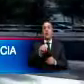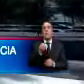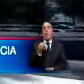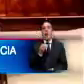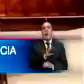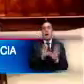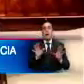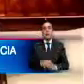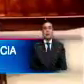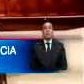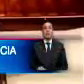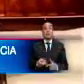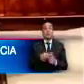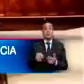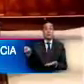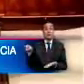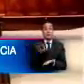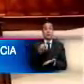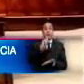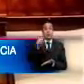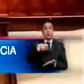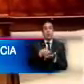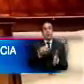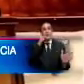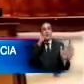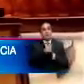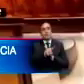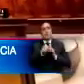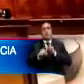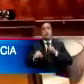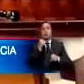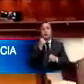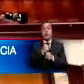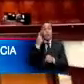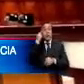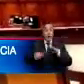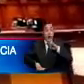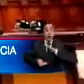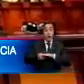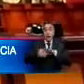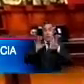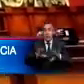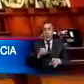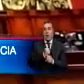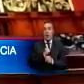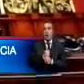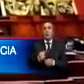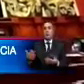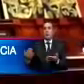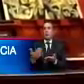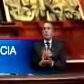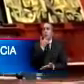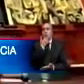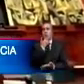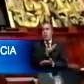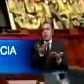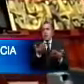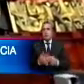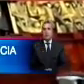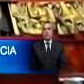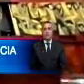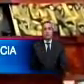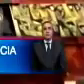blanco. La representante del Guayas está acusada de gestionar cargos públicos y percibir otros ingresos ajenos a su gestión.